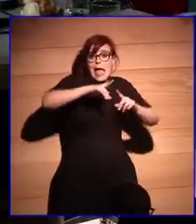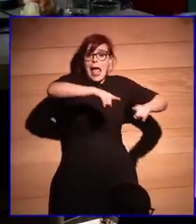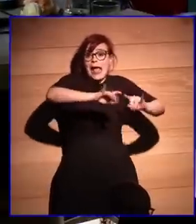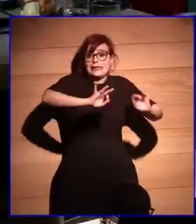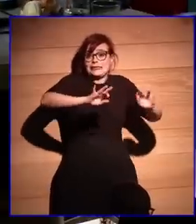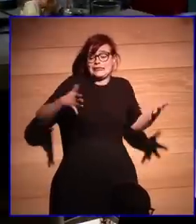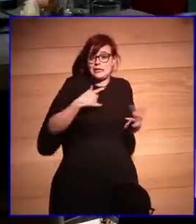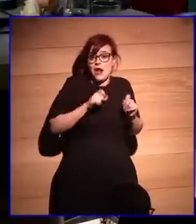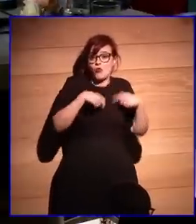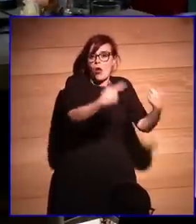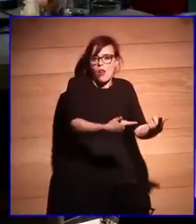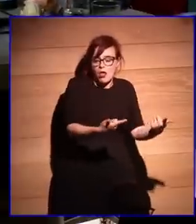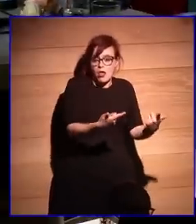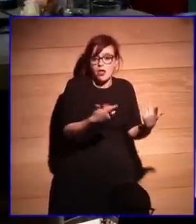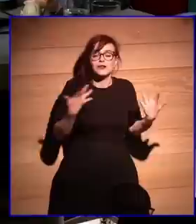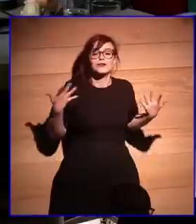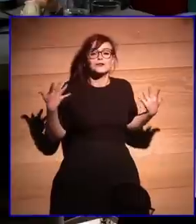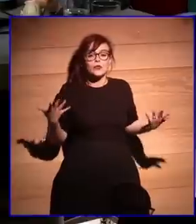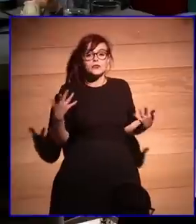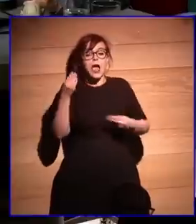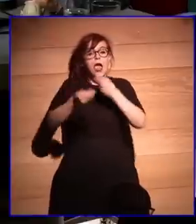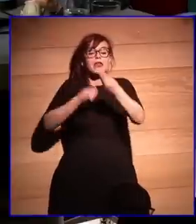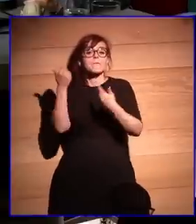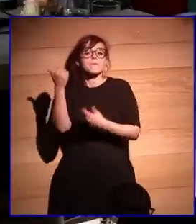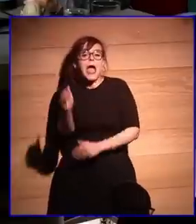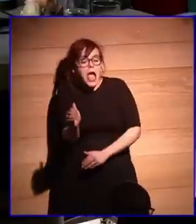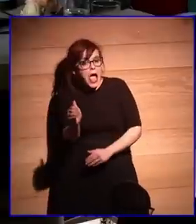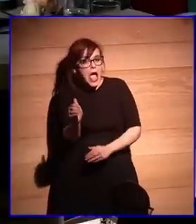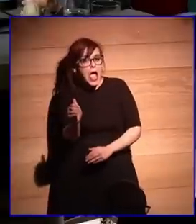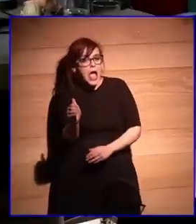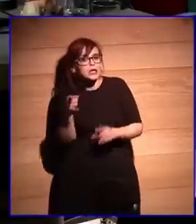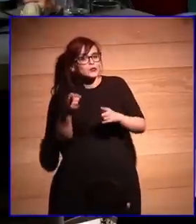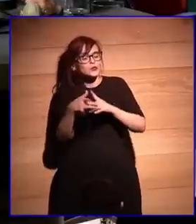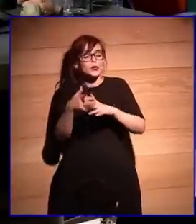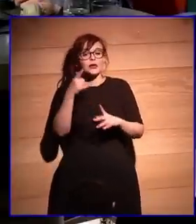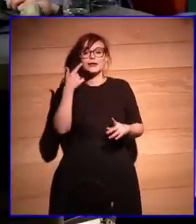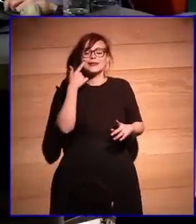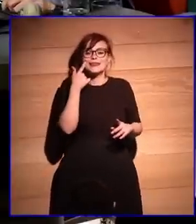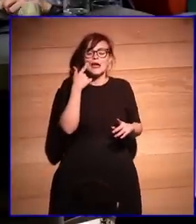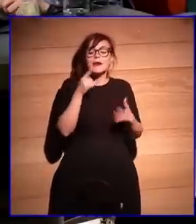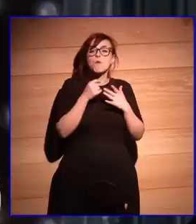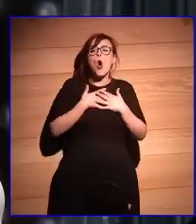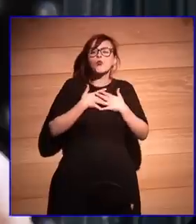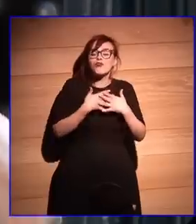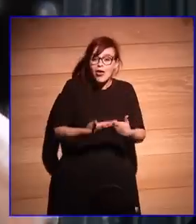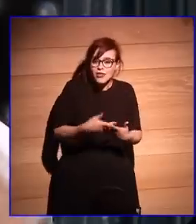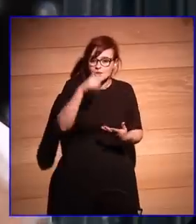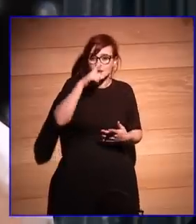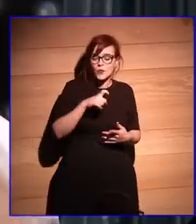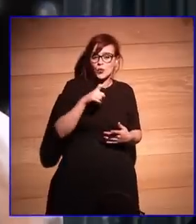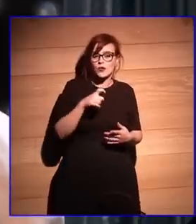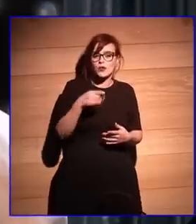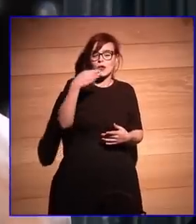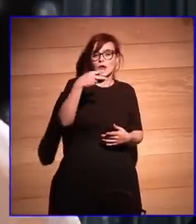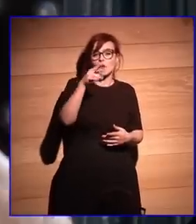sentido tiene un mérito muy parecido al de hacer el mal de forma mecánica. Es curioso porque, mira, ahora que hablas tú de la voluntad, si recordáis Bartleby,